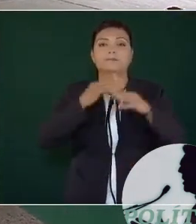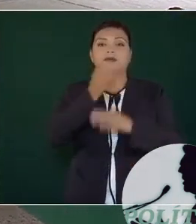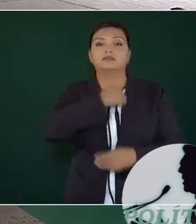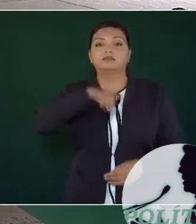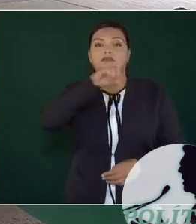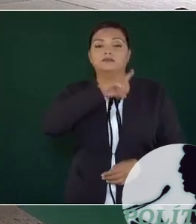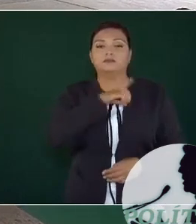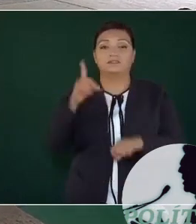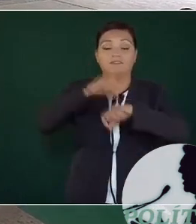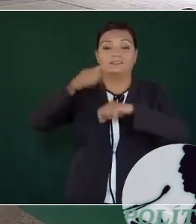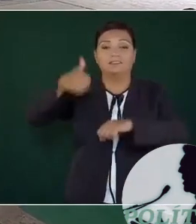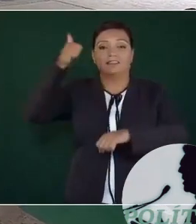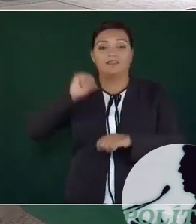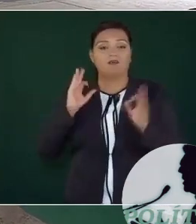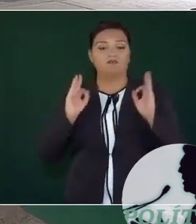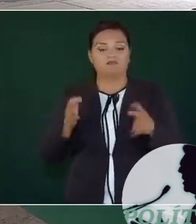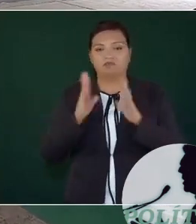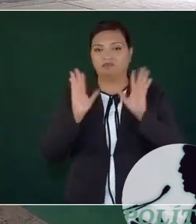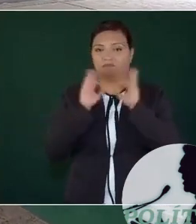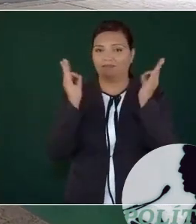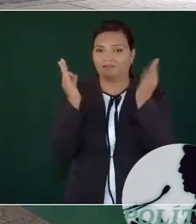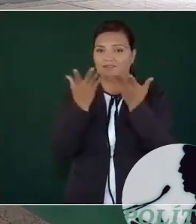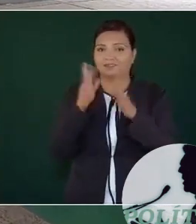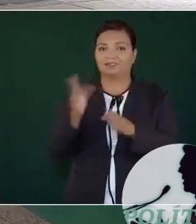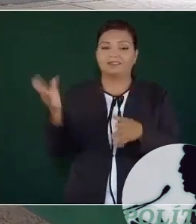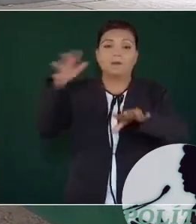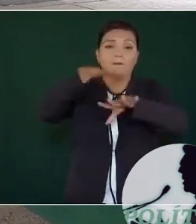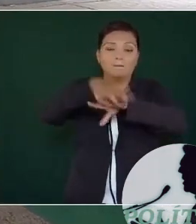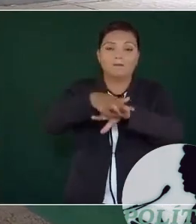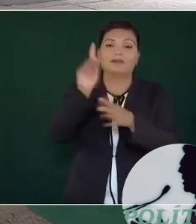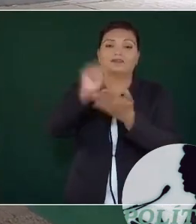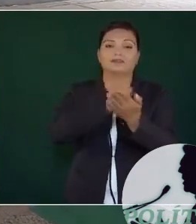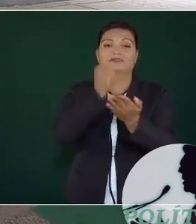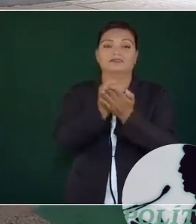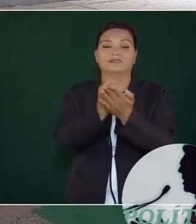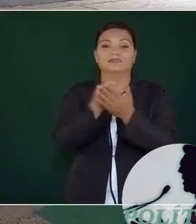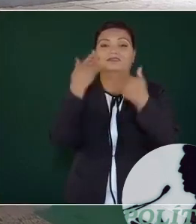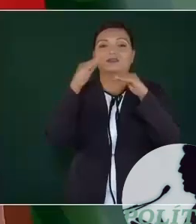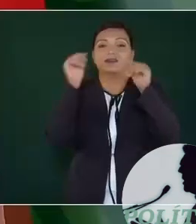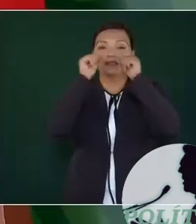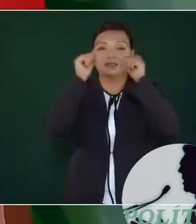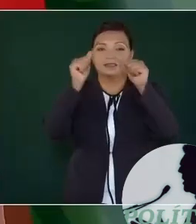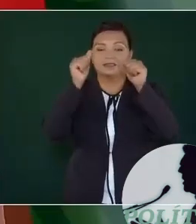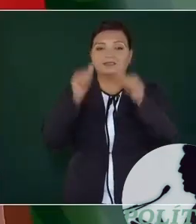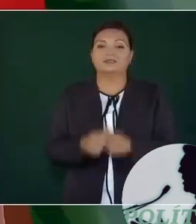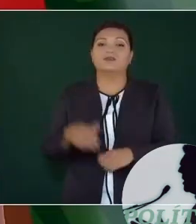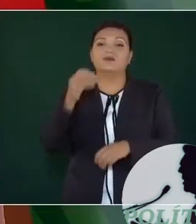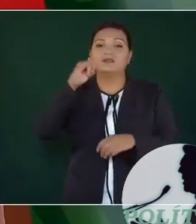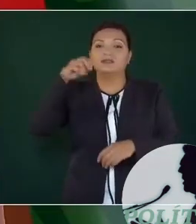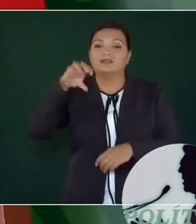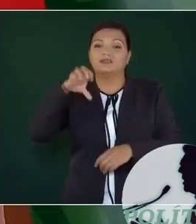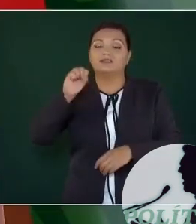el día de ayer formalizamos la integración de Tamaulipas al modelo de atención médica